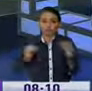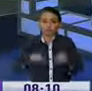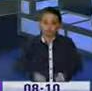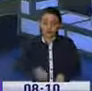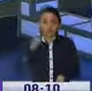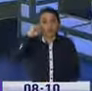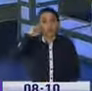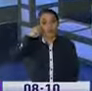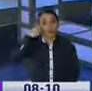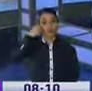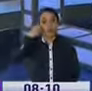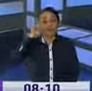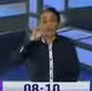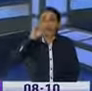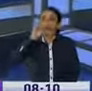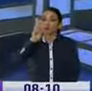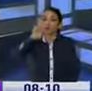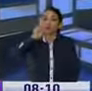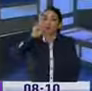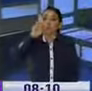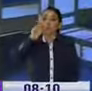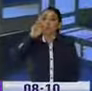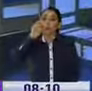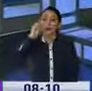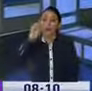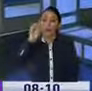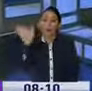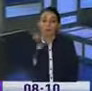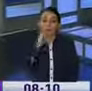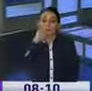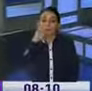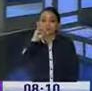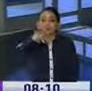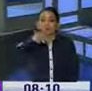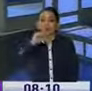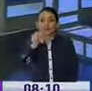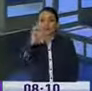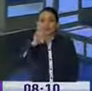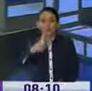Recuerden, es Turubambas de Monjas. Esto es al sur de la capital, en total abandono.